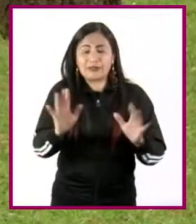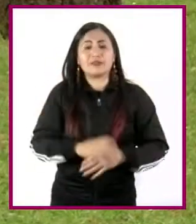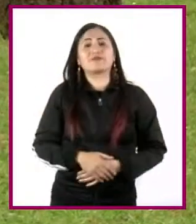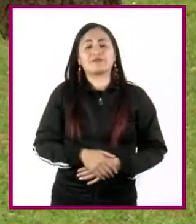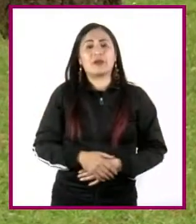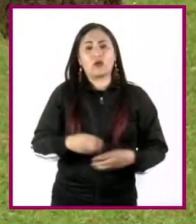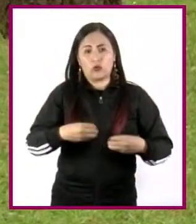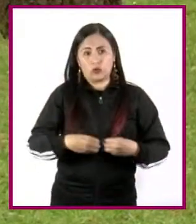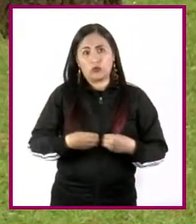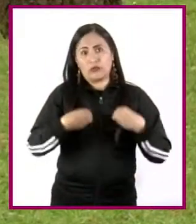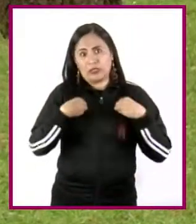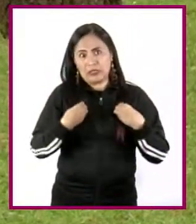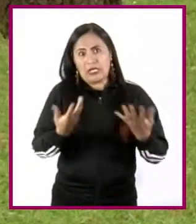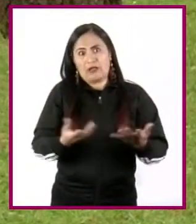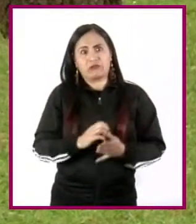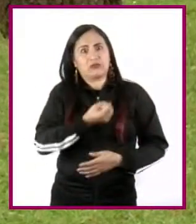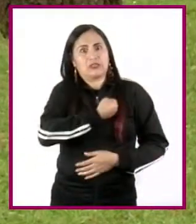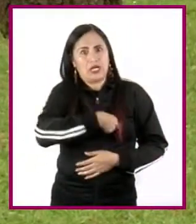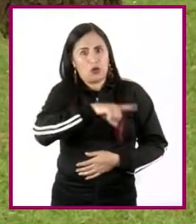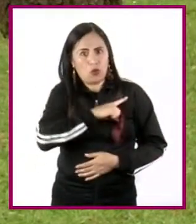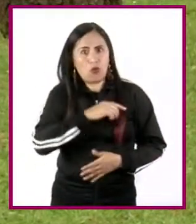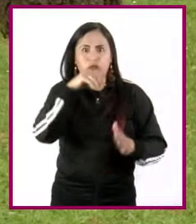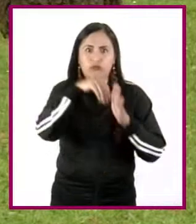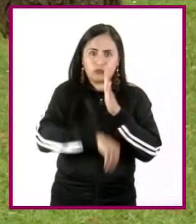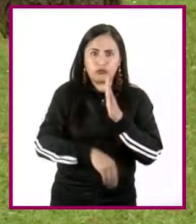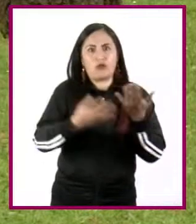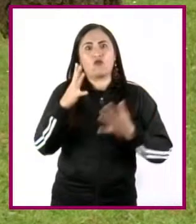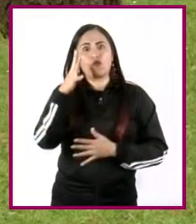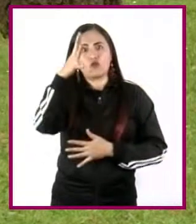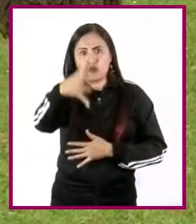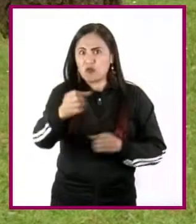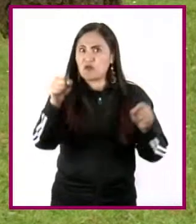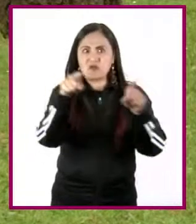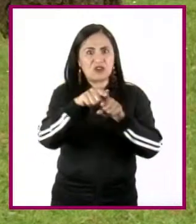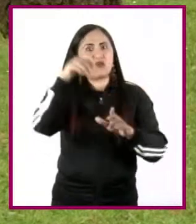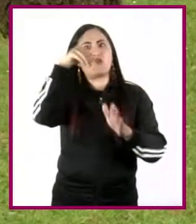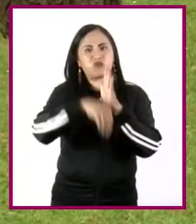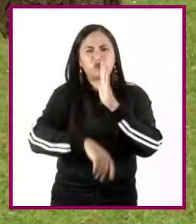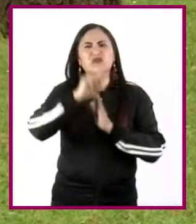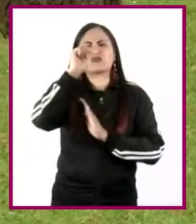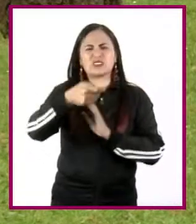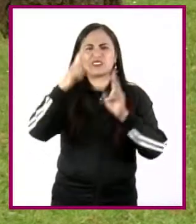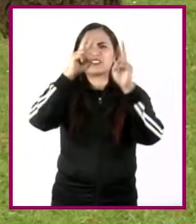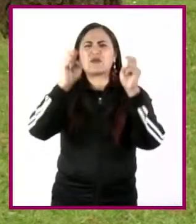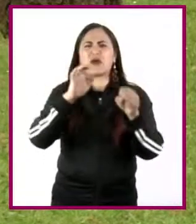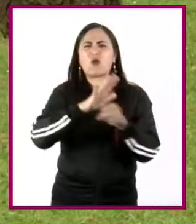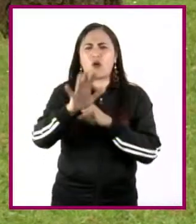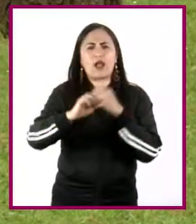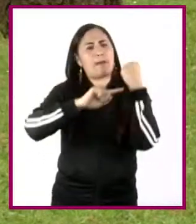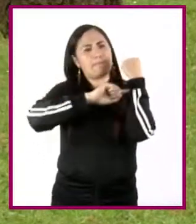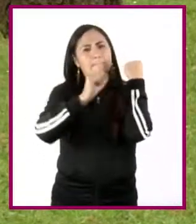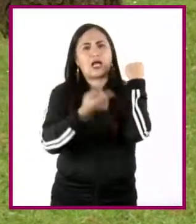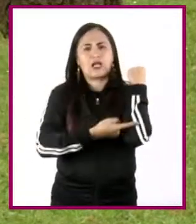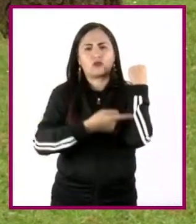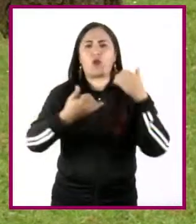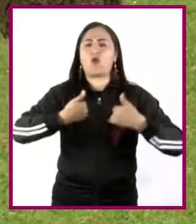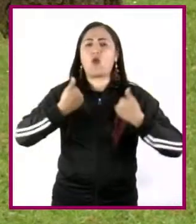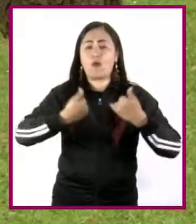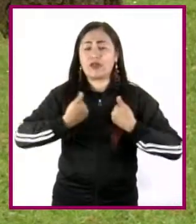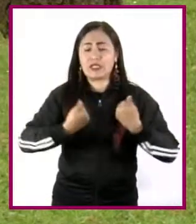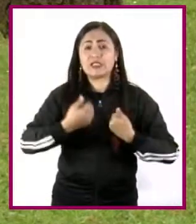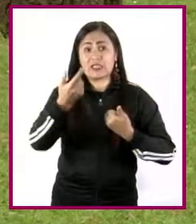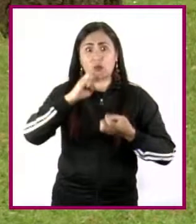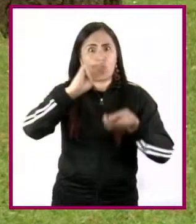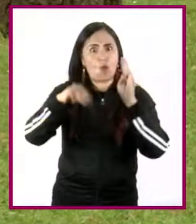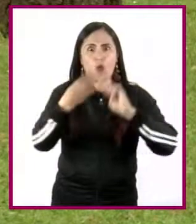en su salud, en su calidad de vida y hasta en su futuro. Me refiero al embarazo adolescente, un problema de salud mundial y